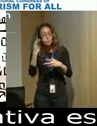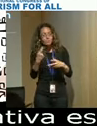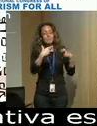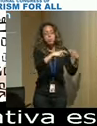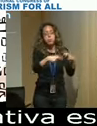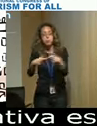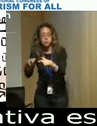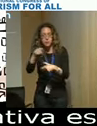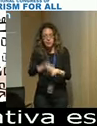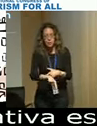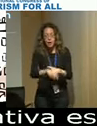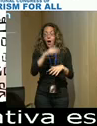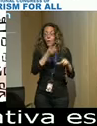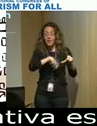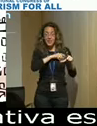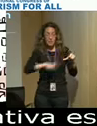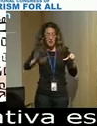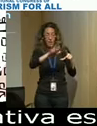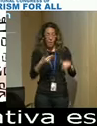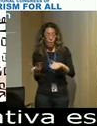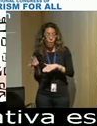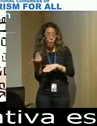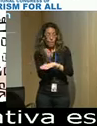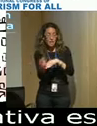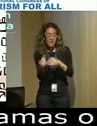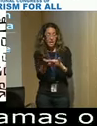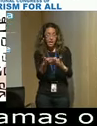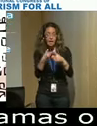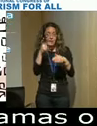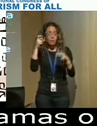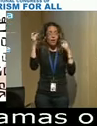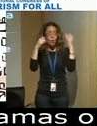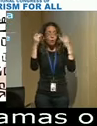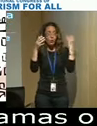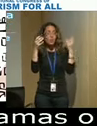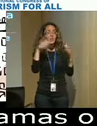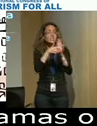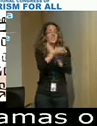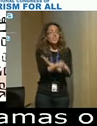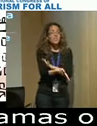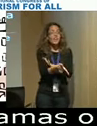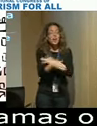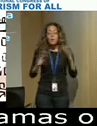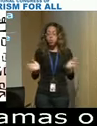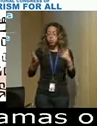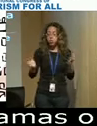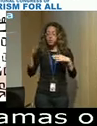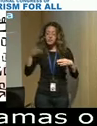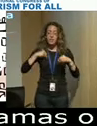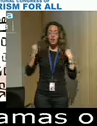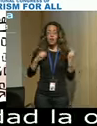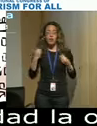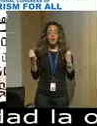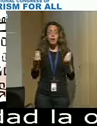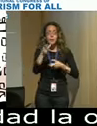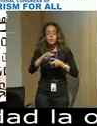general la oferta de ocio no se divide entre tener o no un tipo u otro de discapacidad. Pasa que si no, no me va